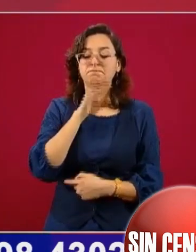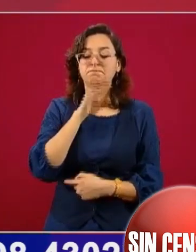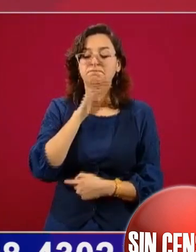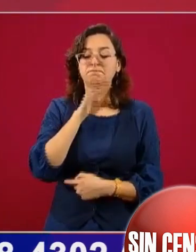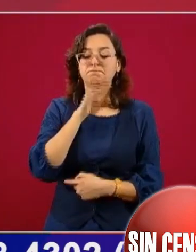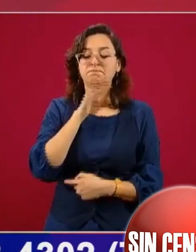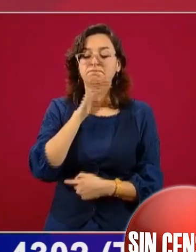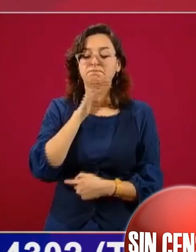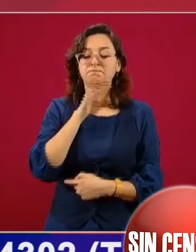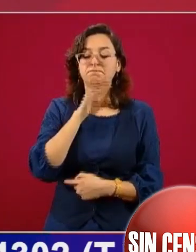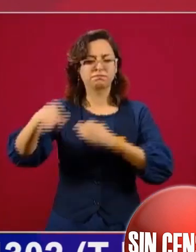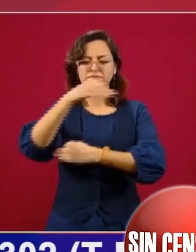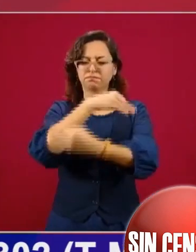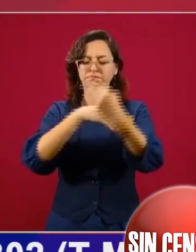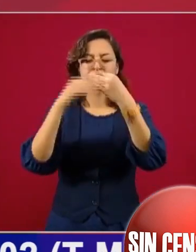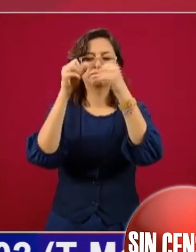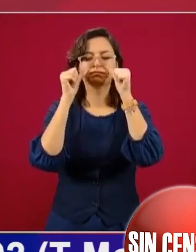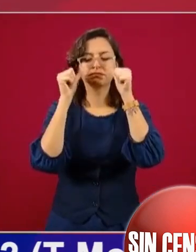en todos.